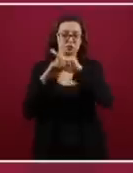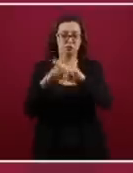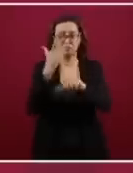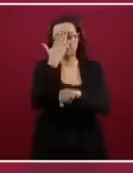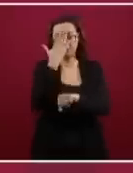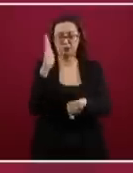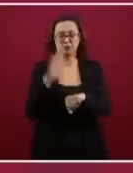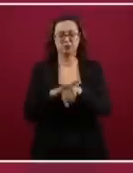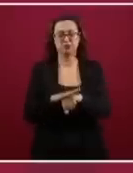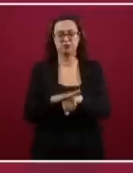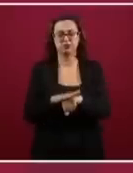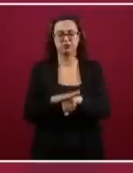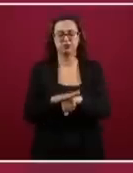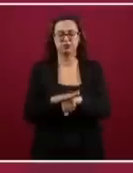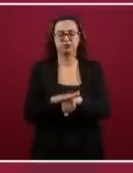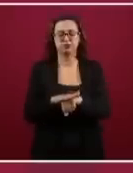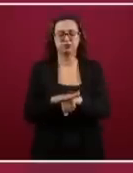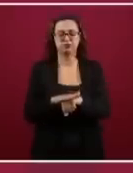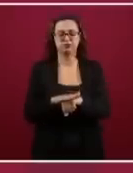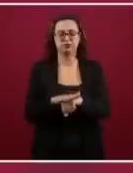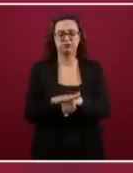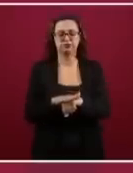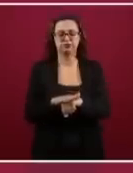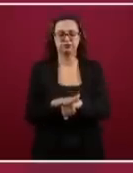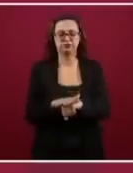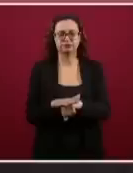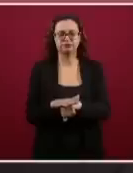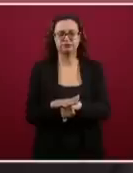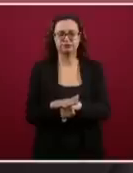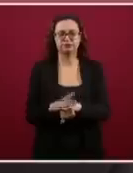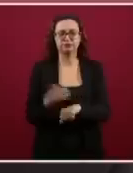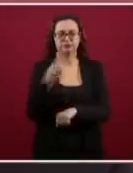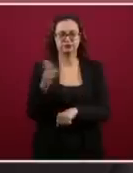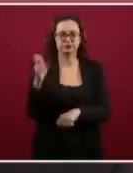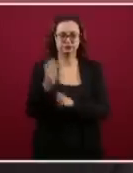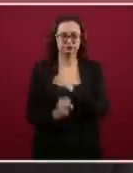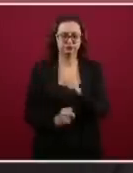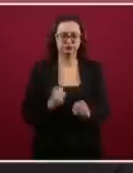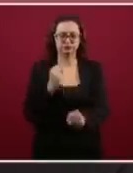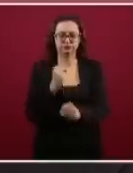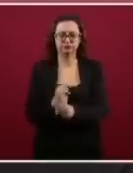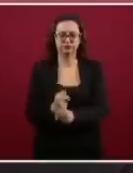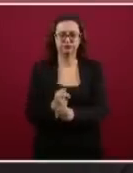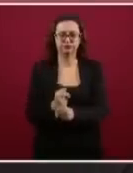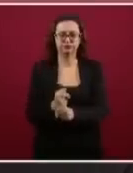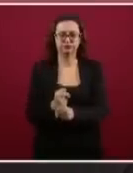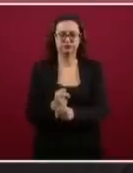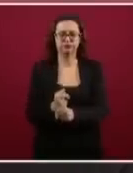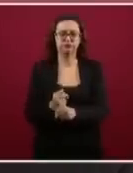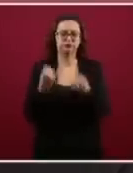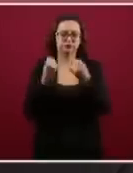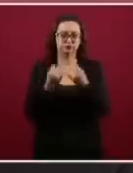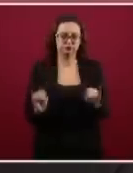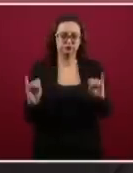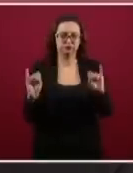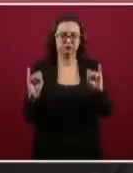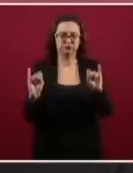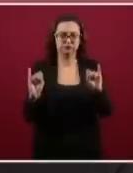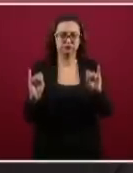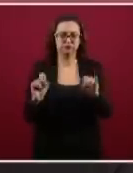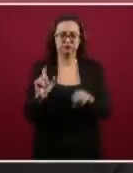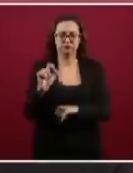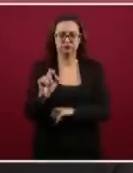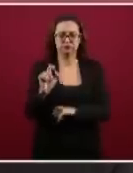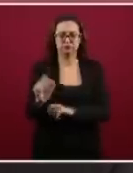conmemoración de los 200 años de la independencia en